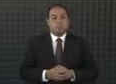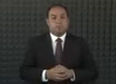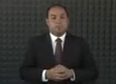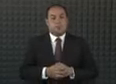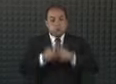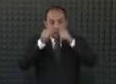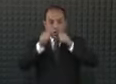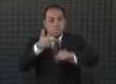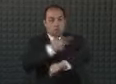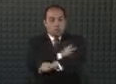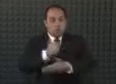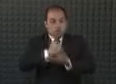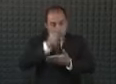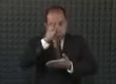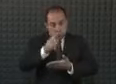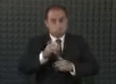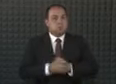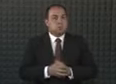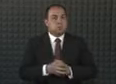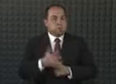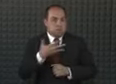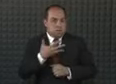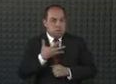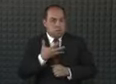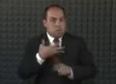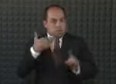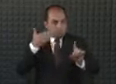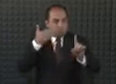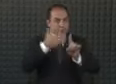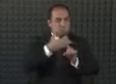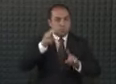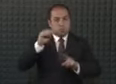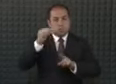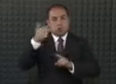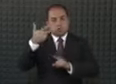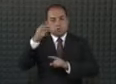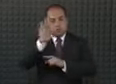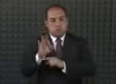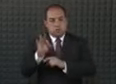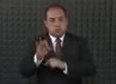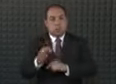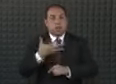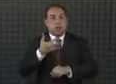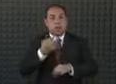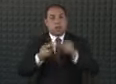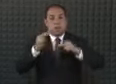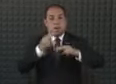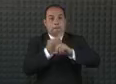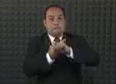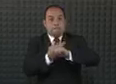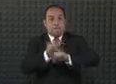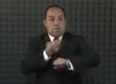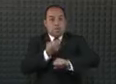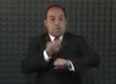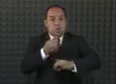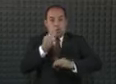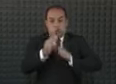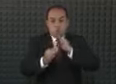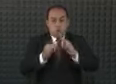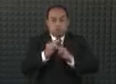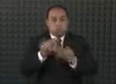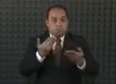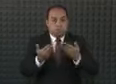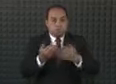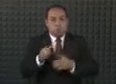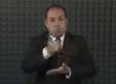de vacunación de la Ciudad de México, si llegamos a esa cobertura del 98%, será sin duda de las más altas del mundo para una ciudad o